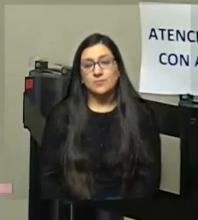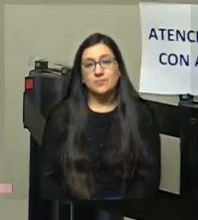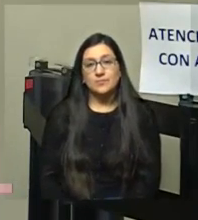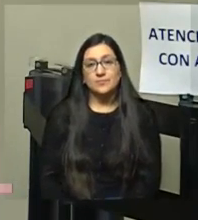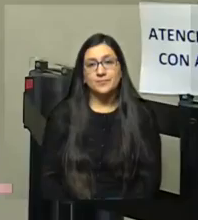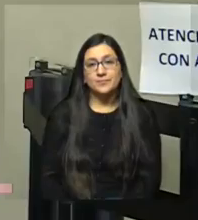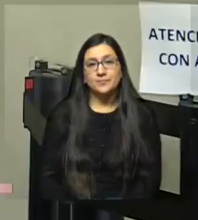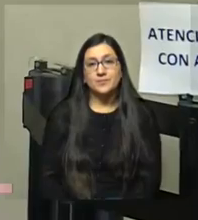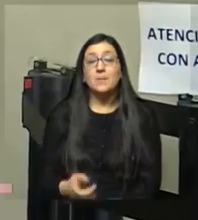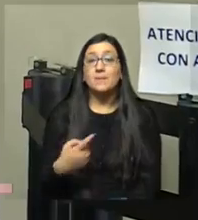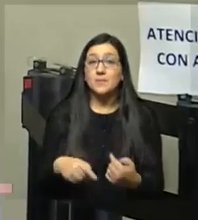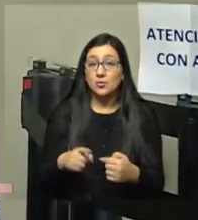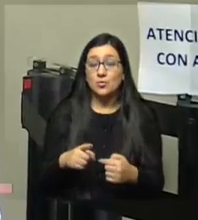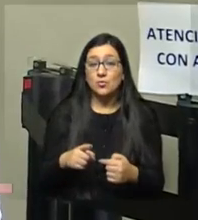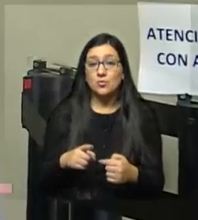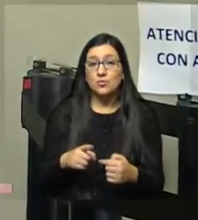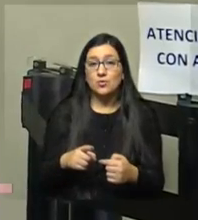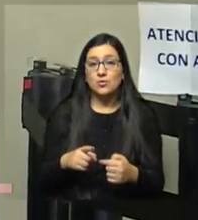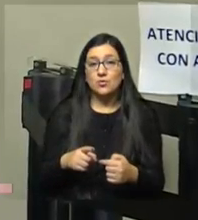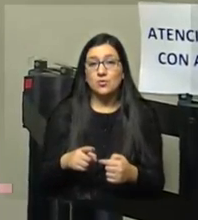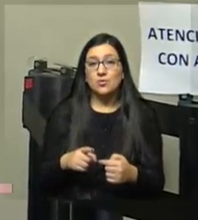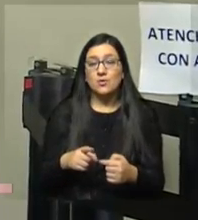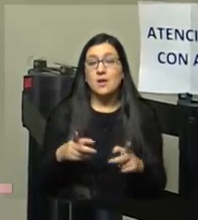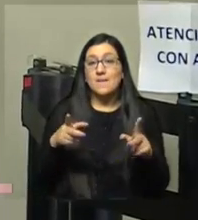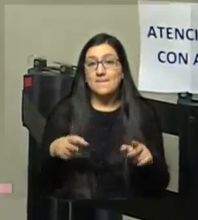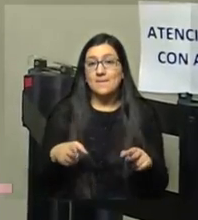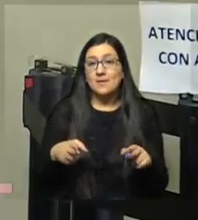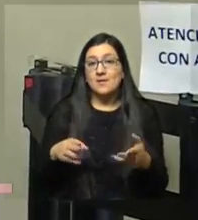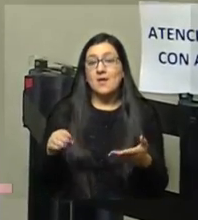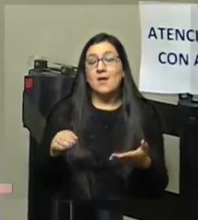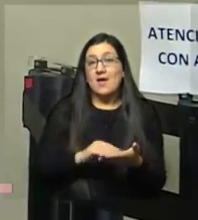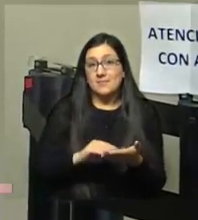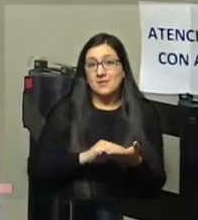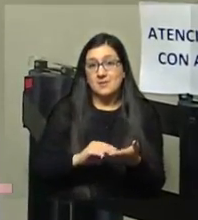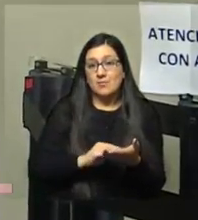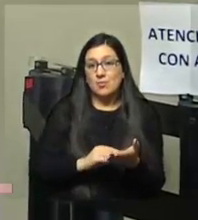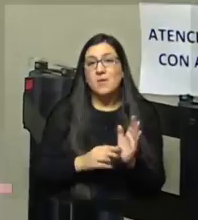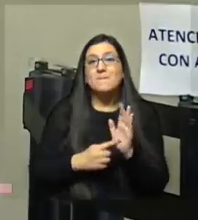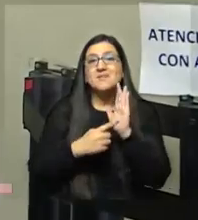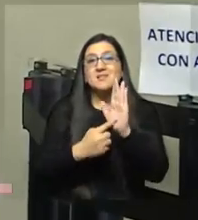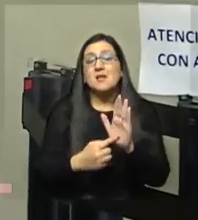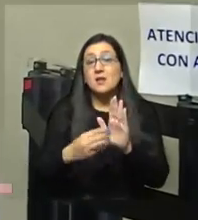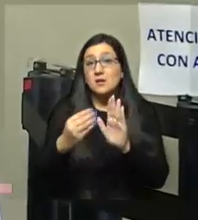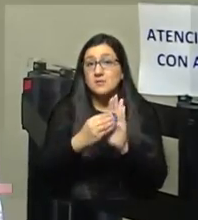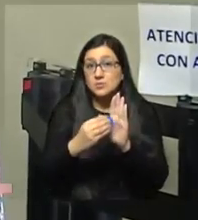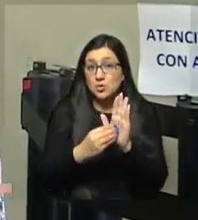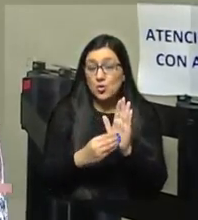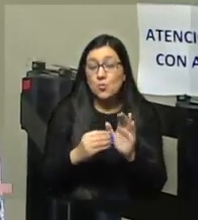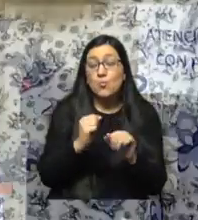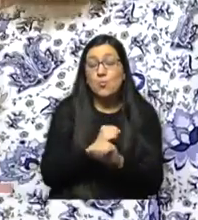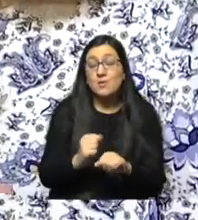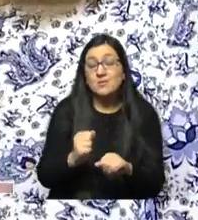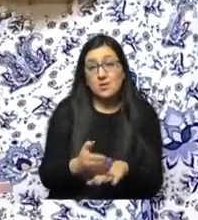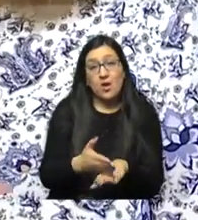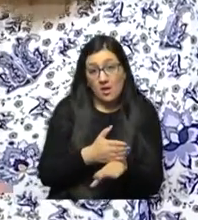ya. Pero sí, la parte administrativa de presentar la inscripción la pueden hacer en posterior, tienen